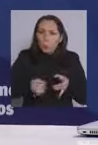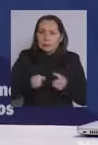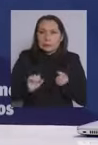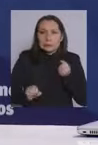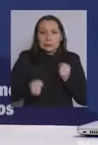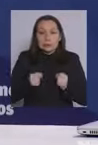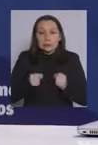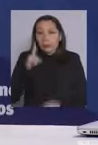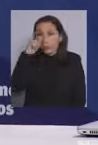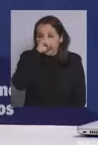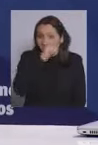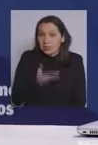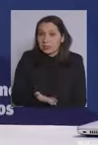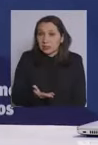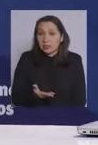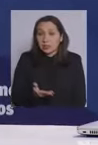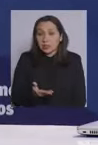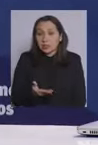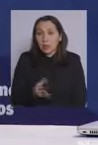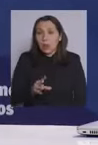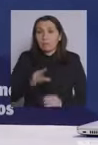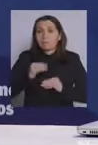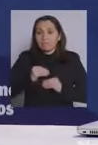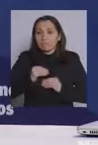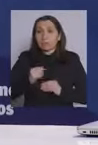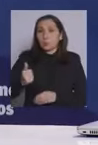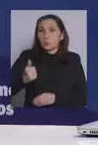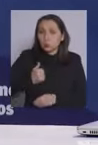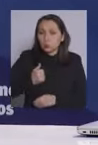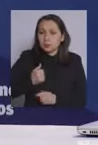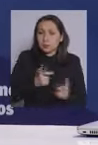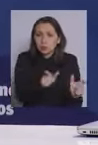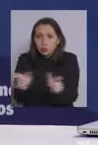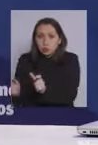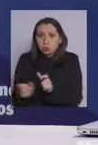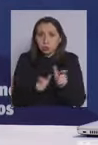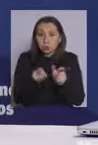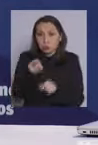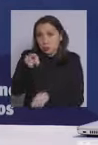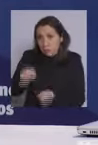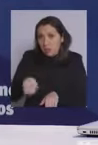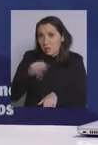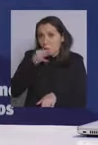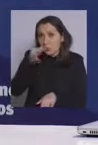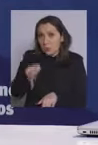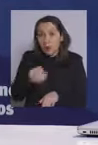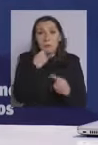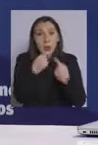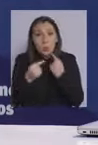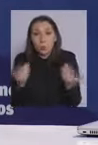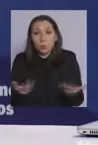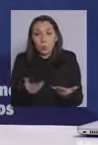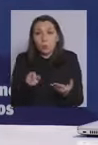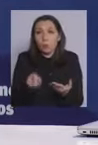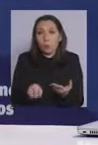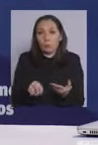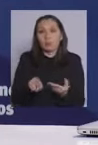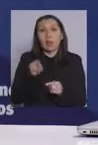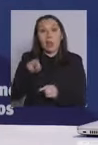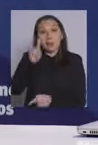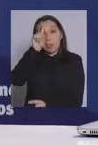que cuesta ser implementada y cuesta ser controlada, como ustedes mismas han preguntado, pero